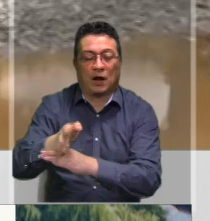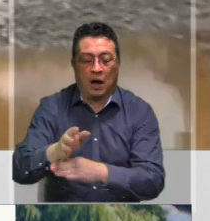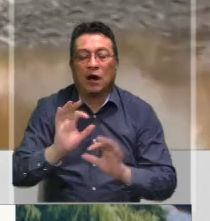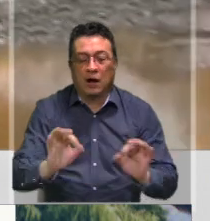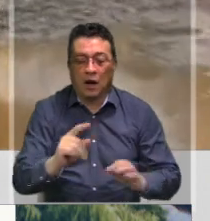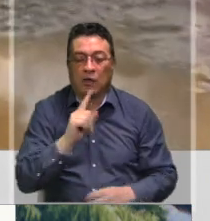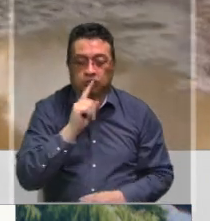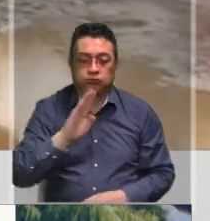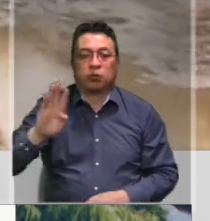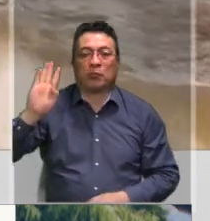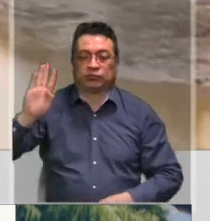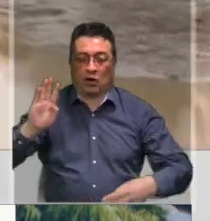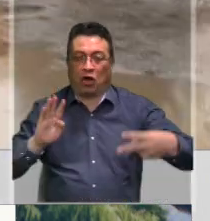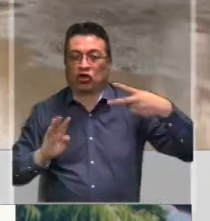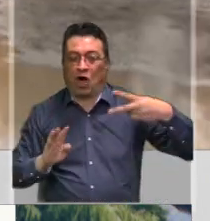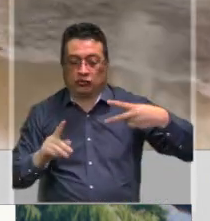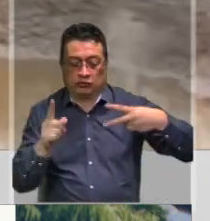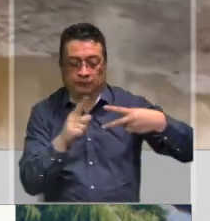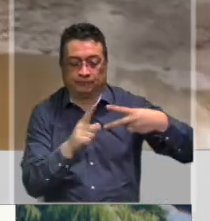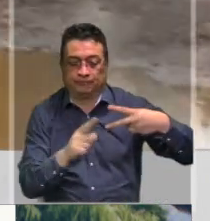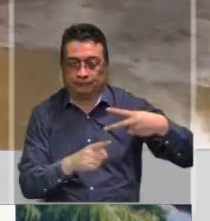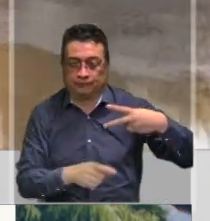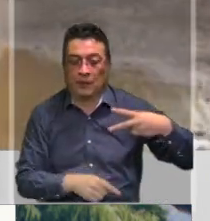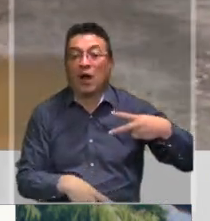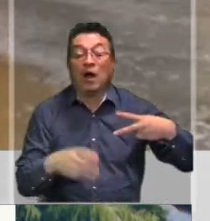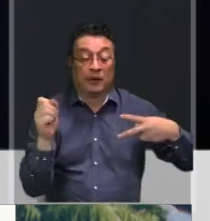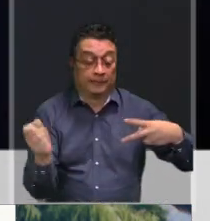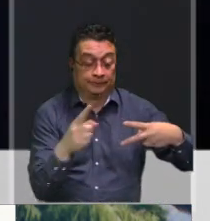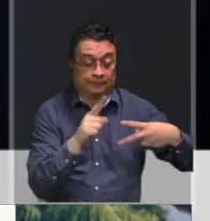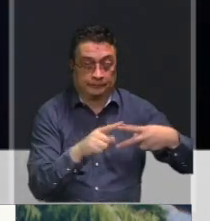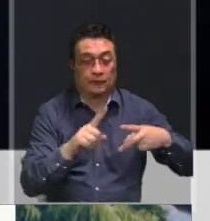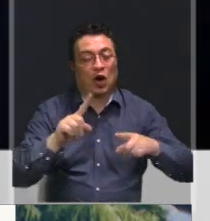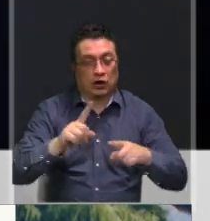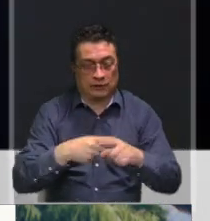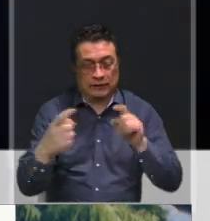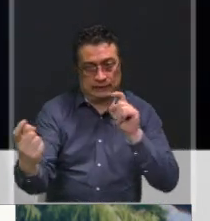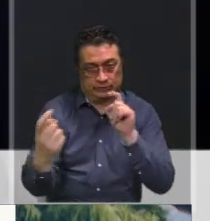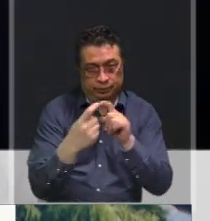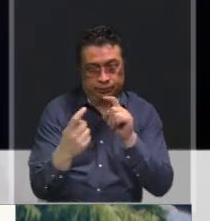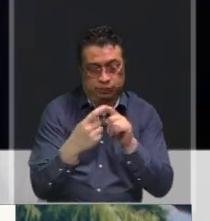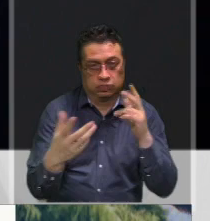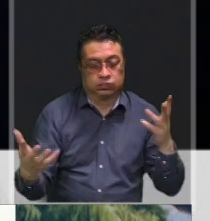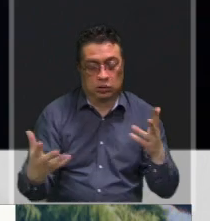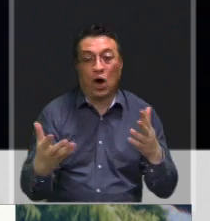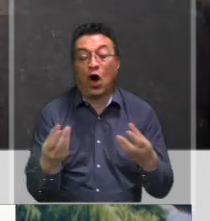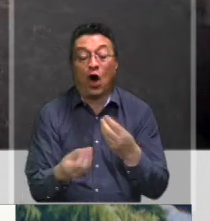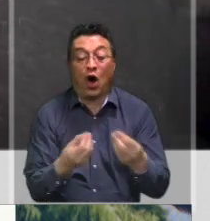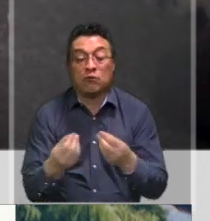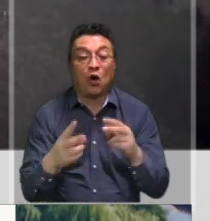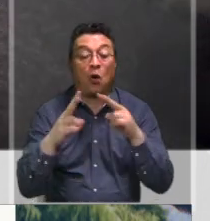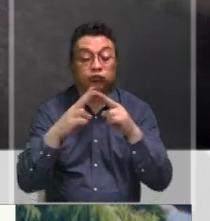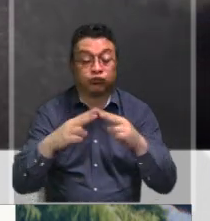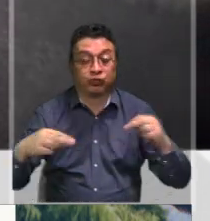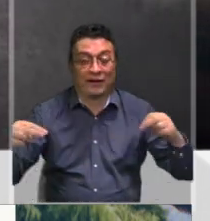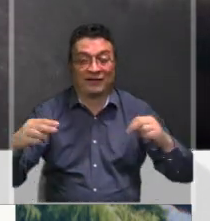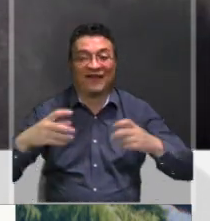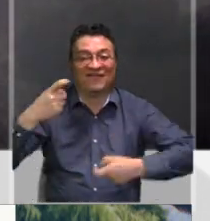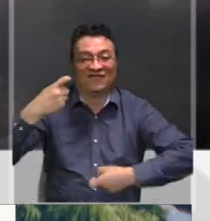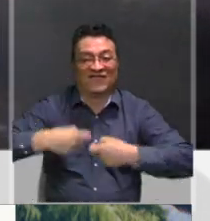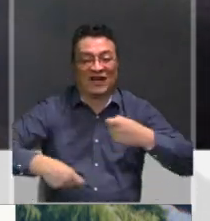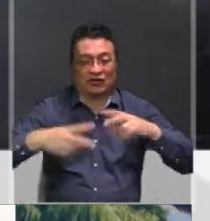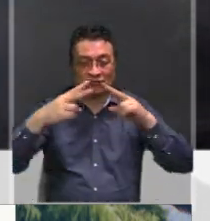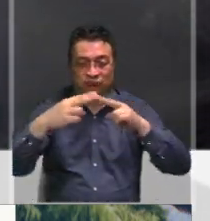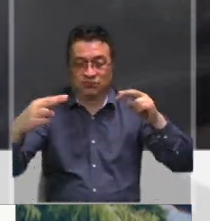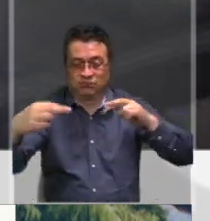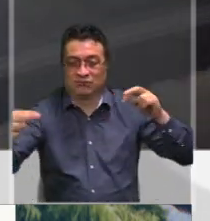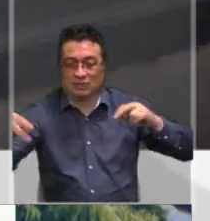cosas específicas. Primera, a restablecer la conectividad, ya sea con estos puentes mecanos que van a ser instalados por